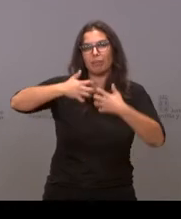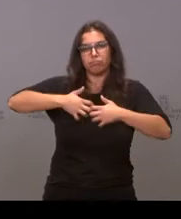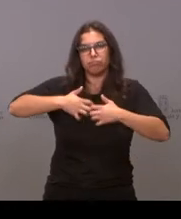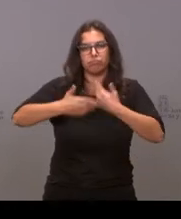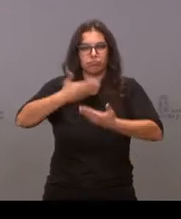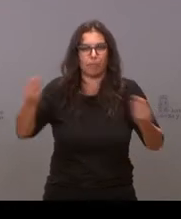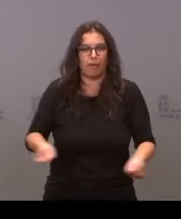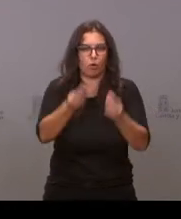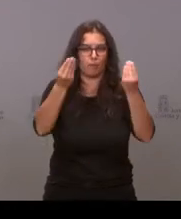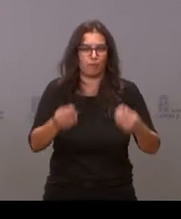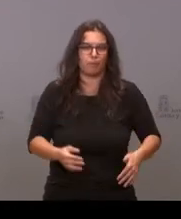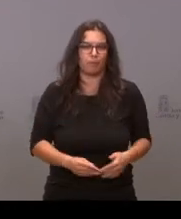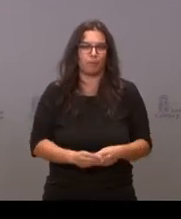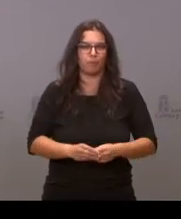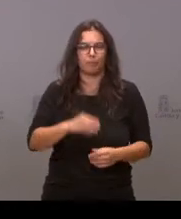burgos